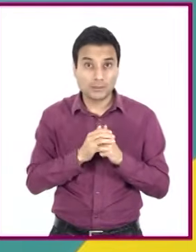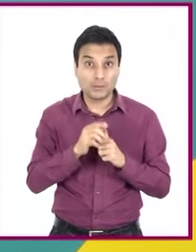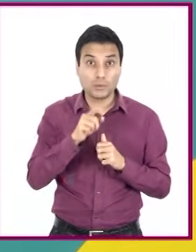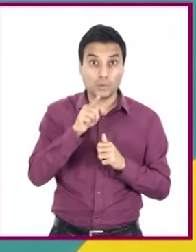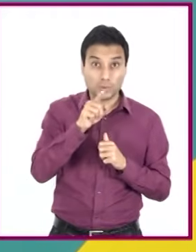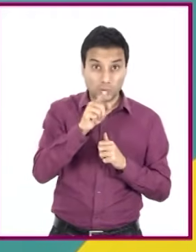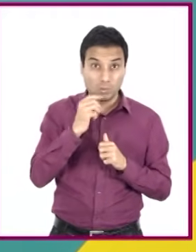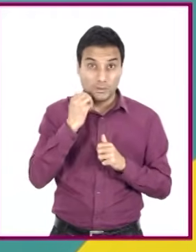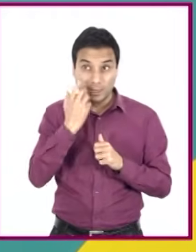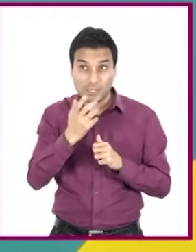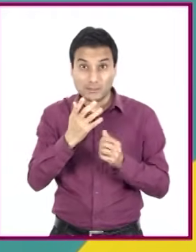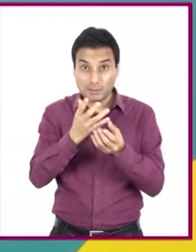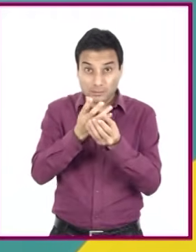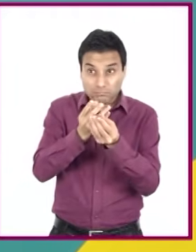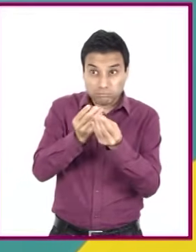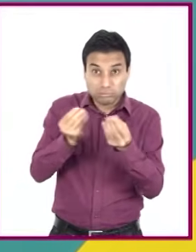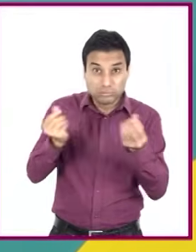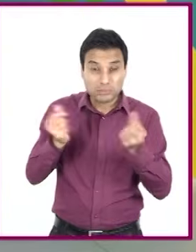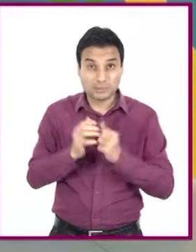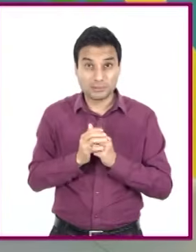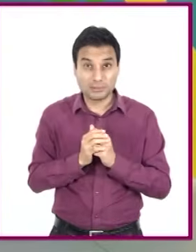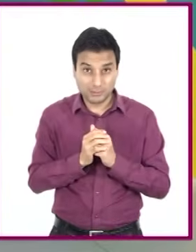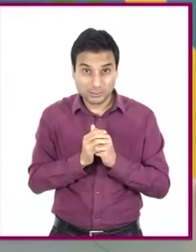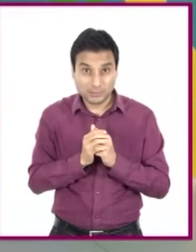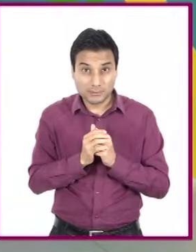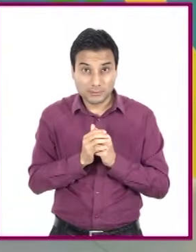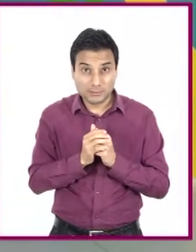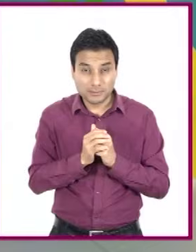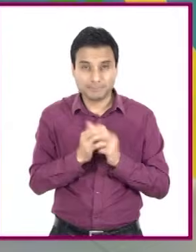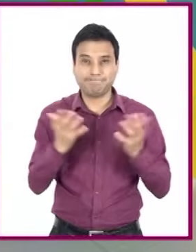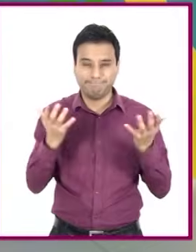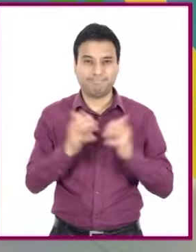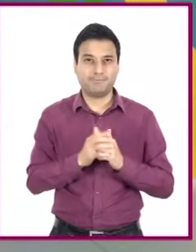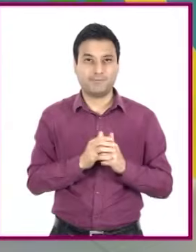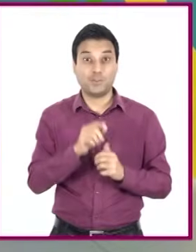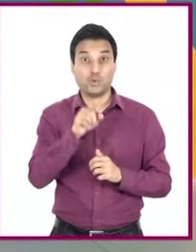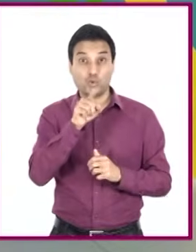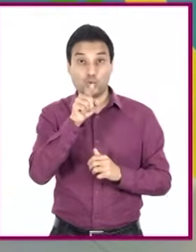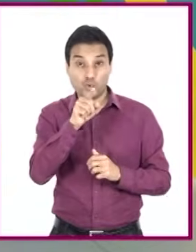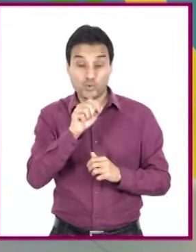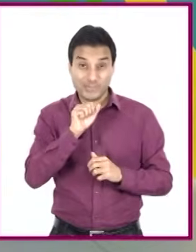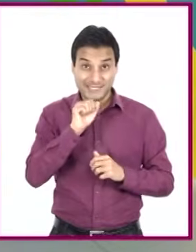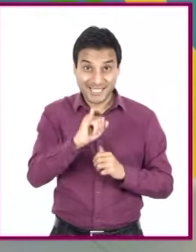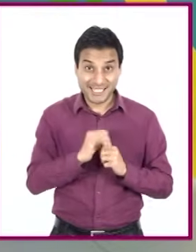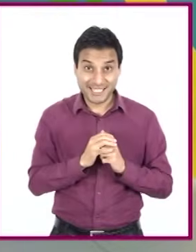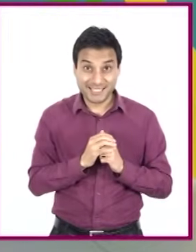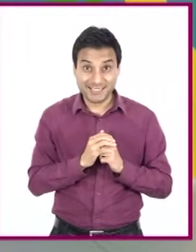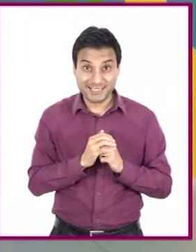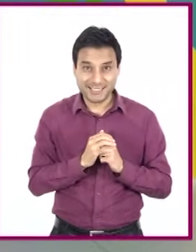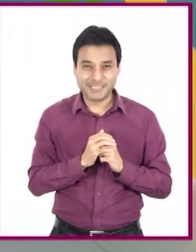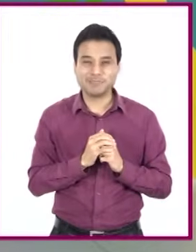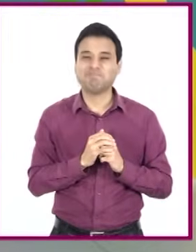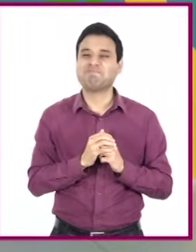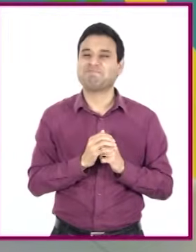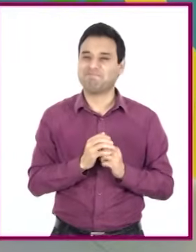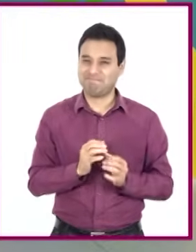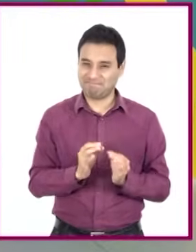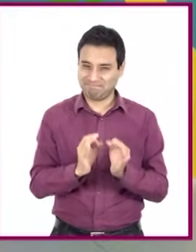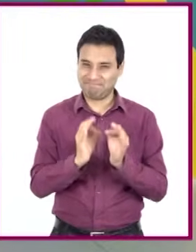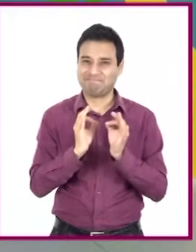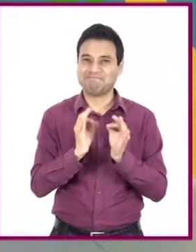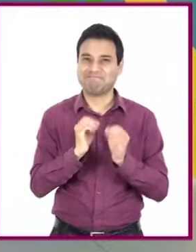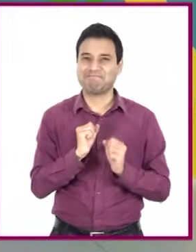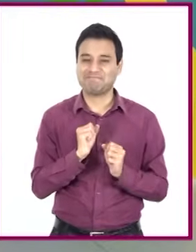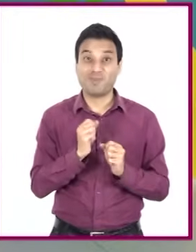en alguna acción que ayude a conservarla? Si su respuesta a las 3 preguntas anteriores fue positiva,